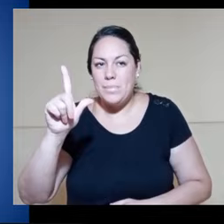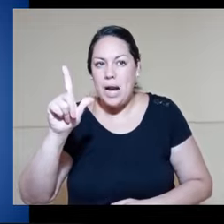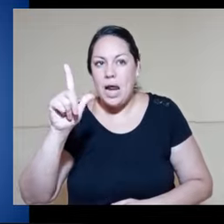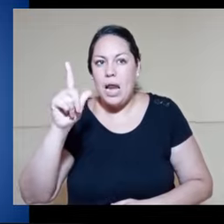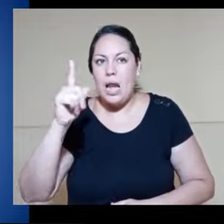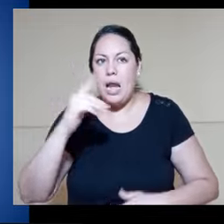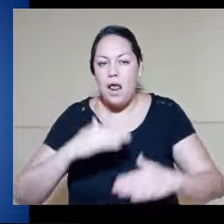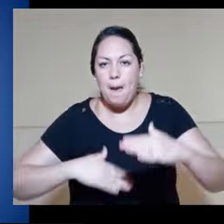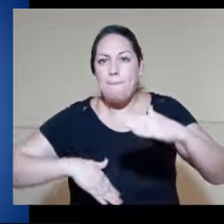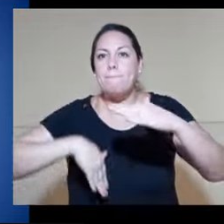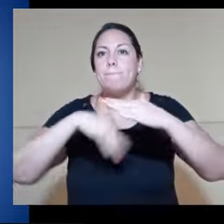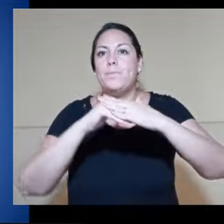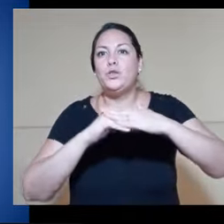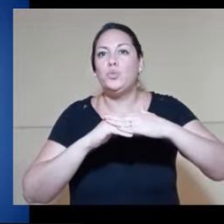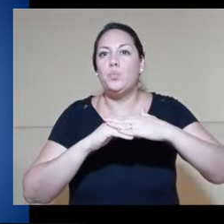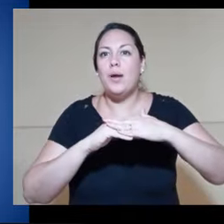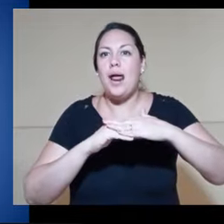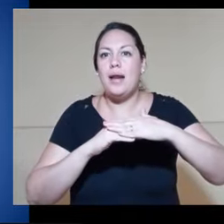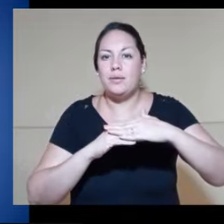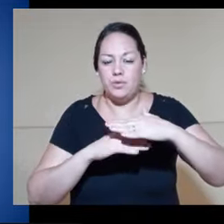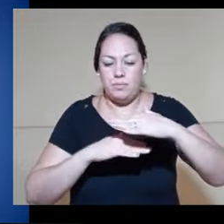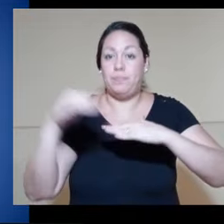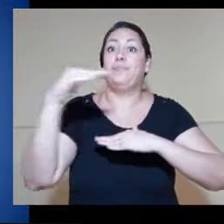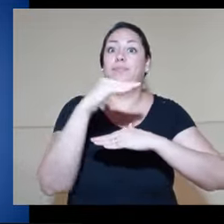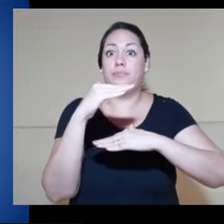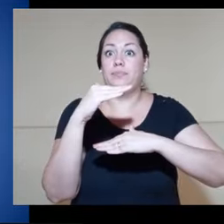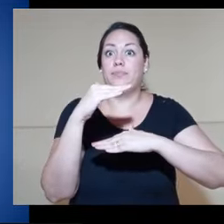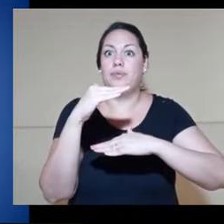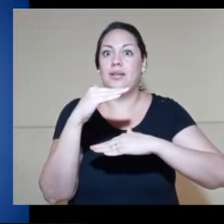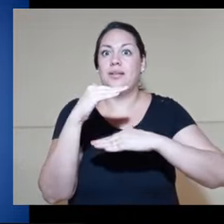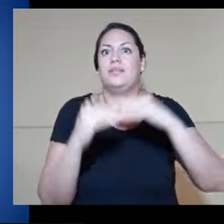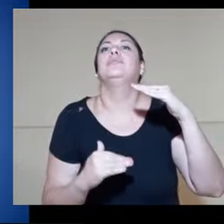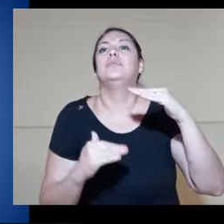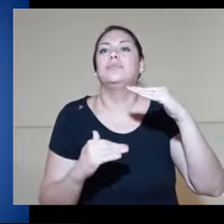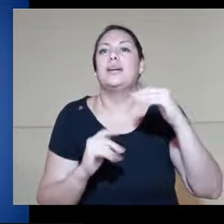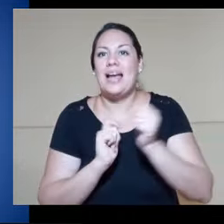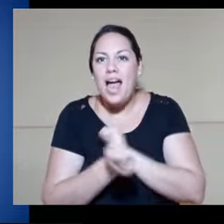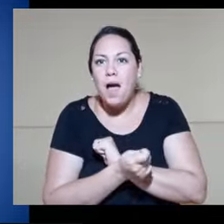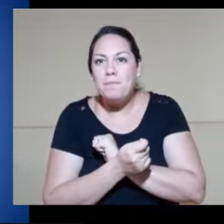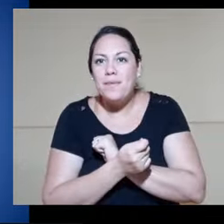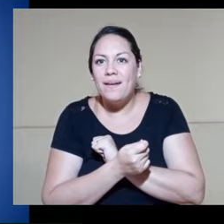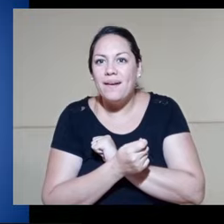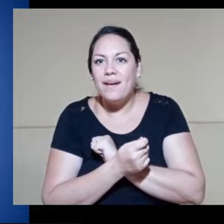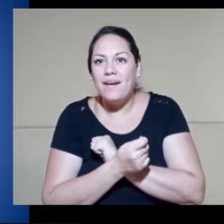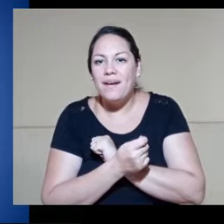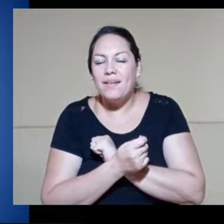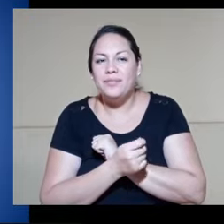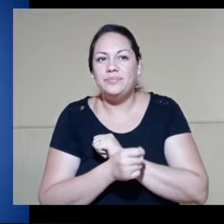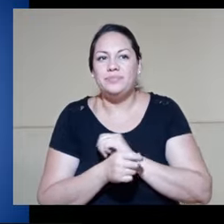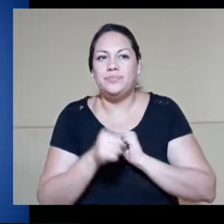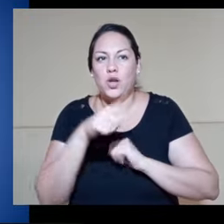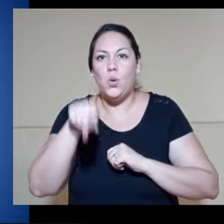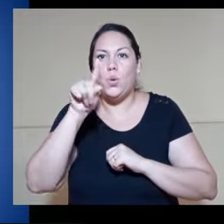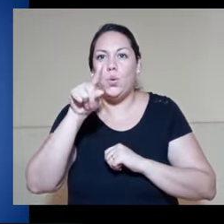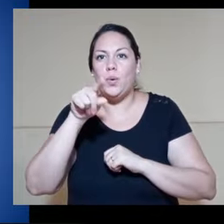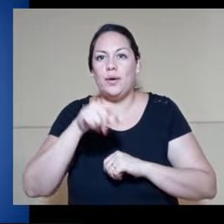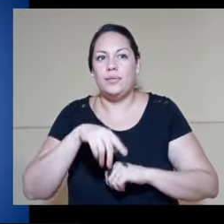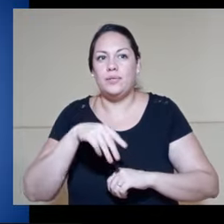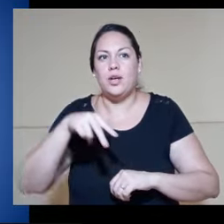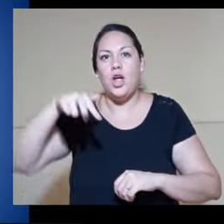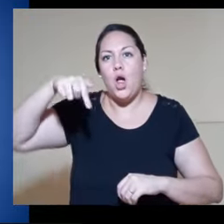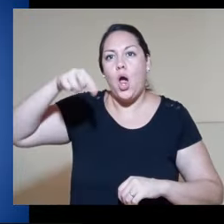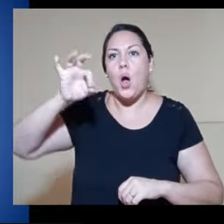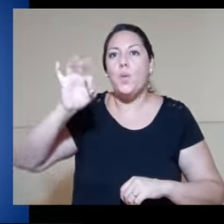umbral. ¿Y qué es esto? Que a partir de ese potencial umbral, cuando yo supero el potencial umbral, se descarga al todo o nada